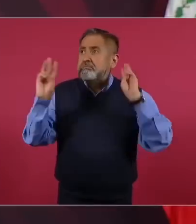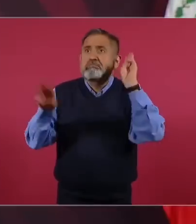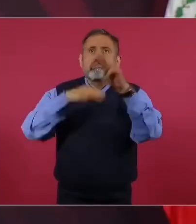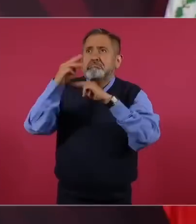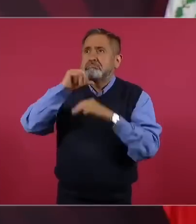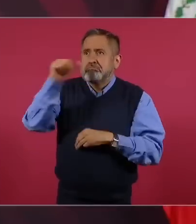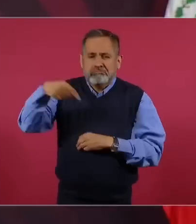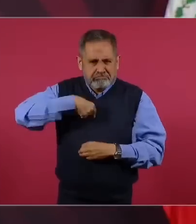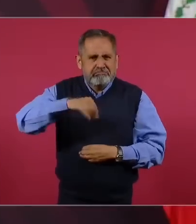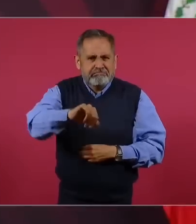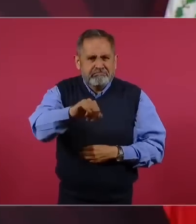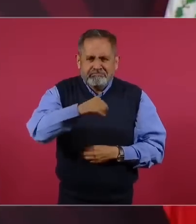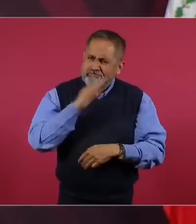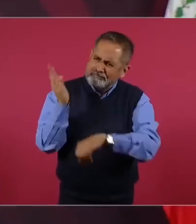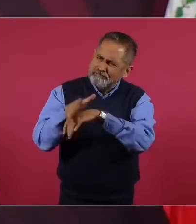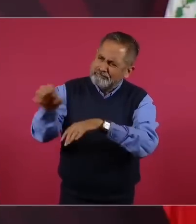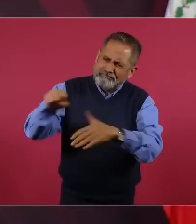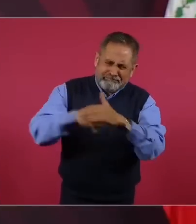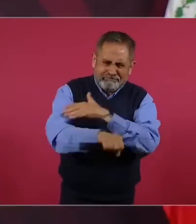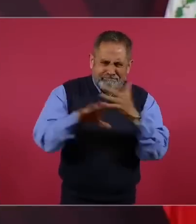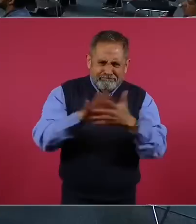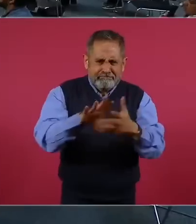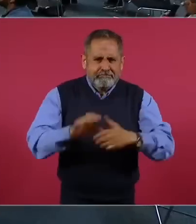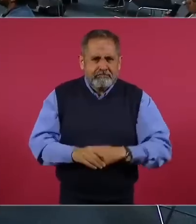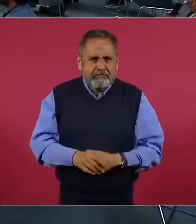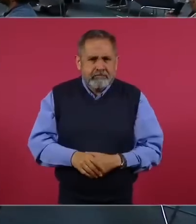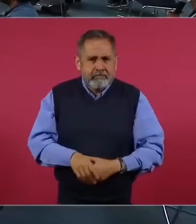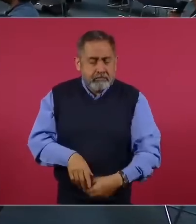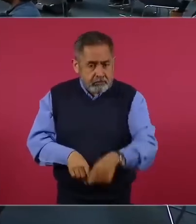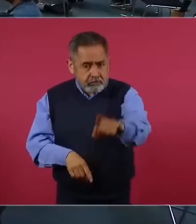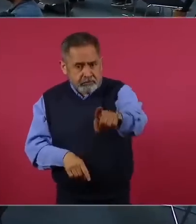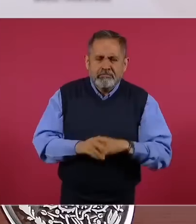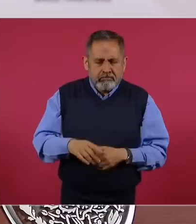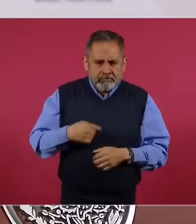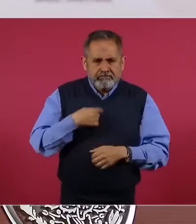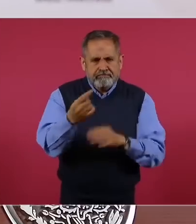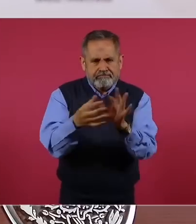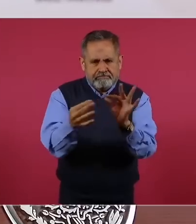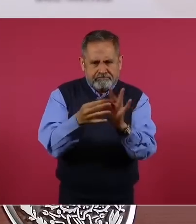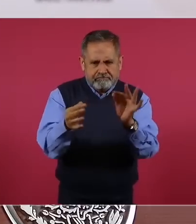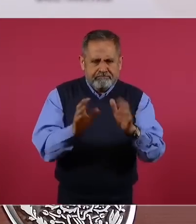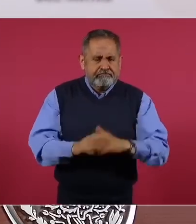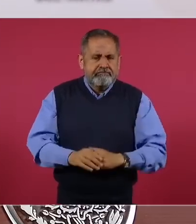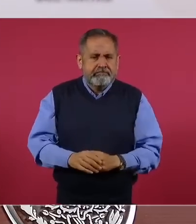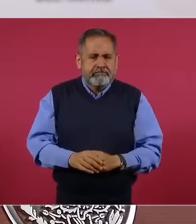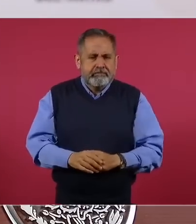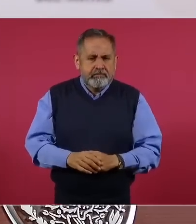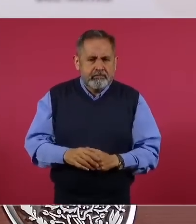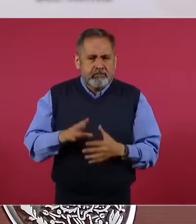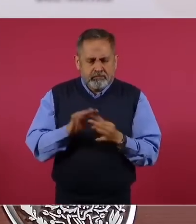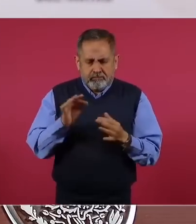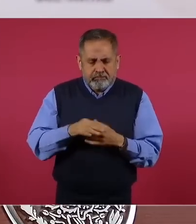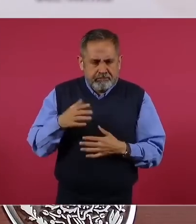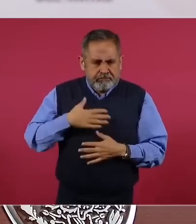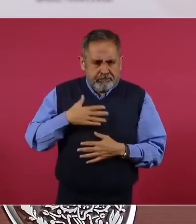mundo. ¿Usted ya leyó la carta, presidente? No, no. Lo que yo